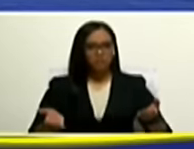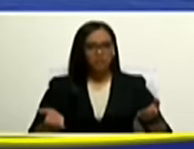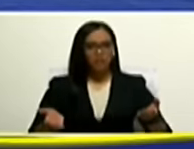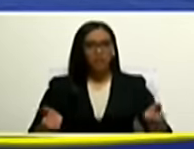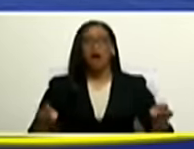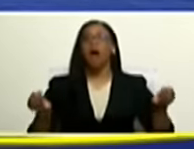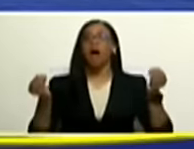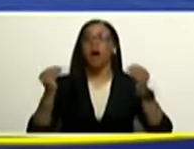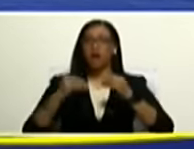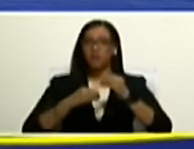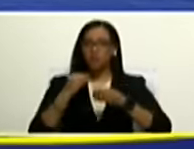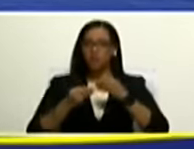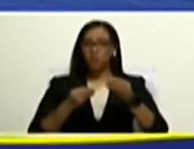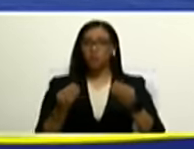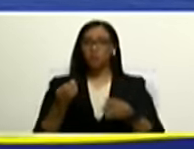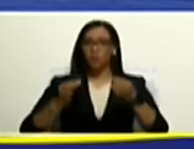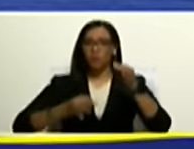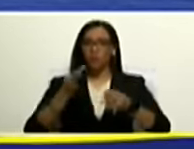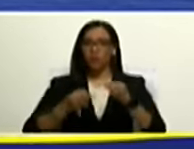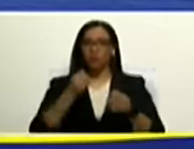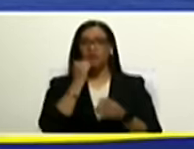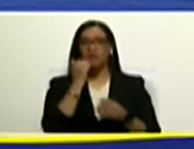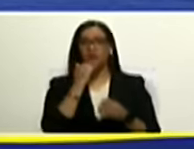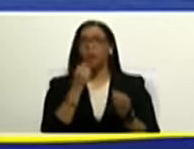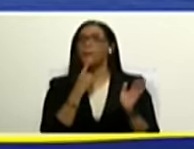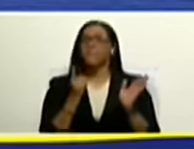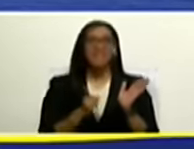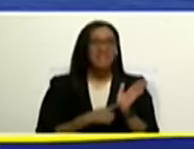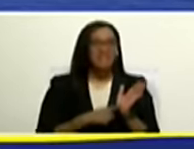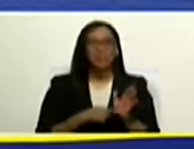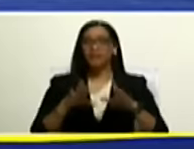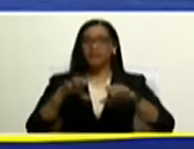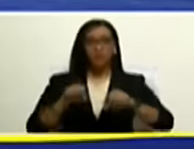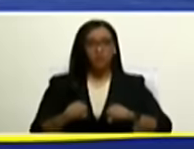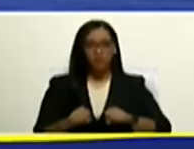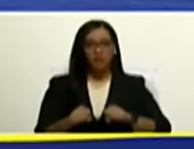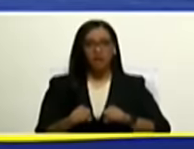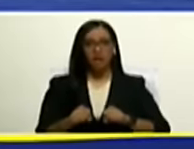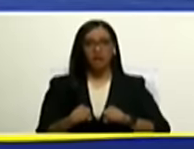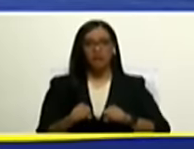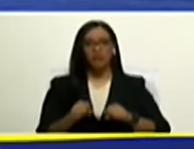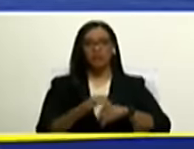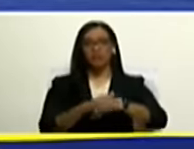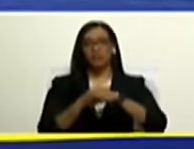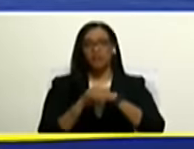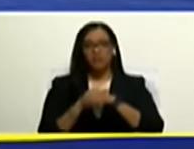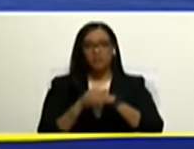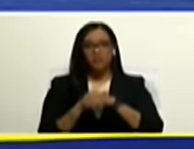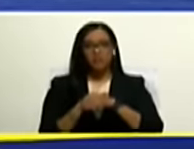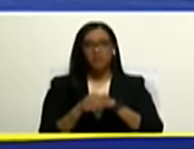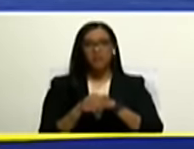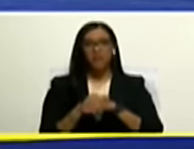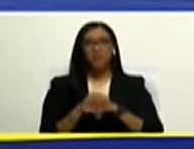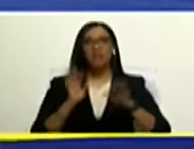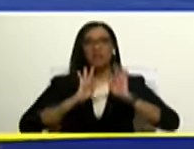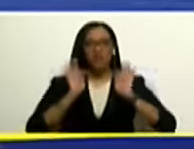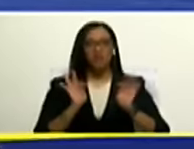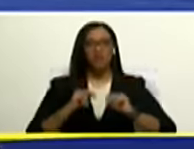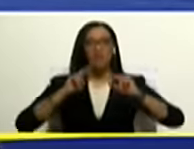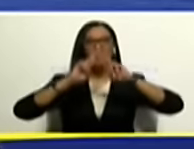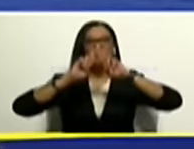Conforma un tribunal arbitral absolutamente colonial, pro-británico y de manera